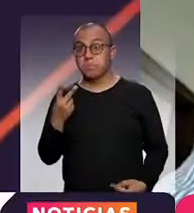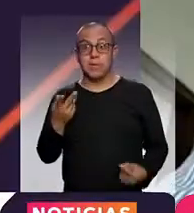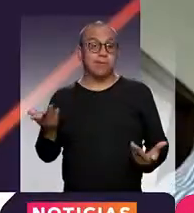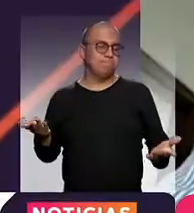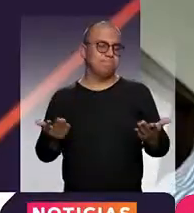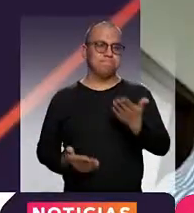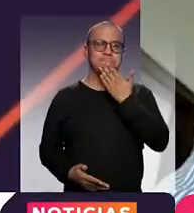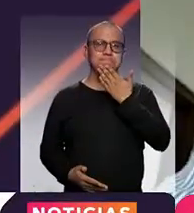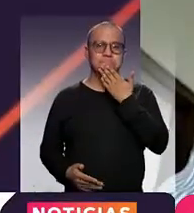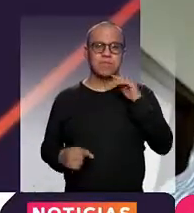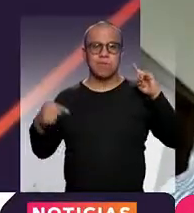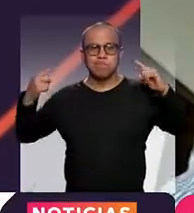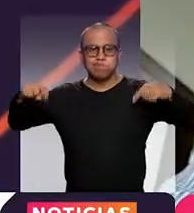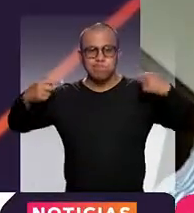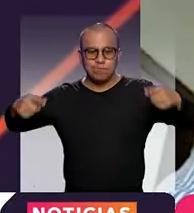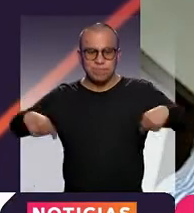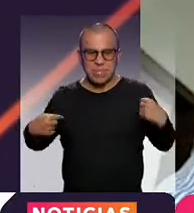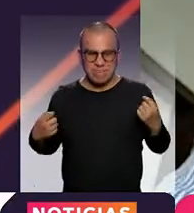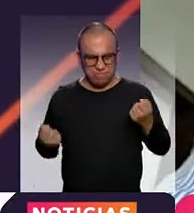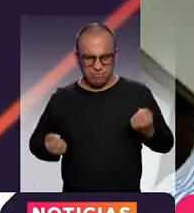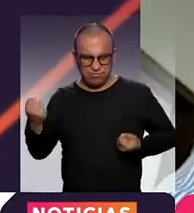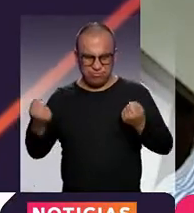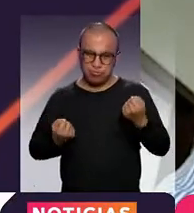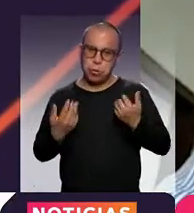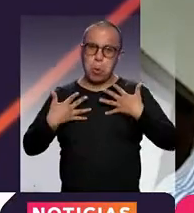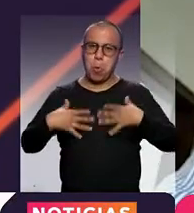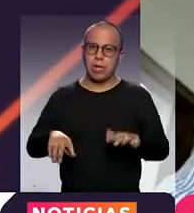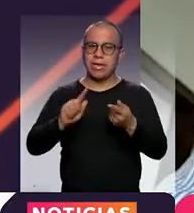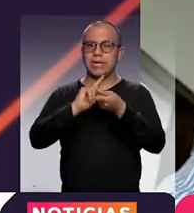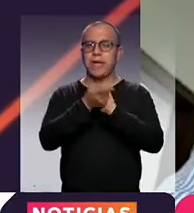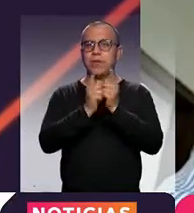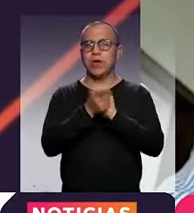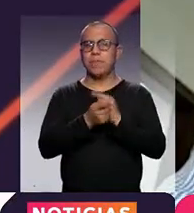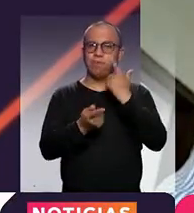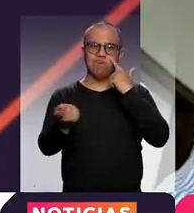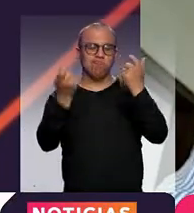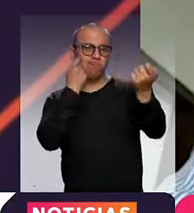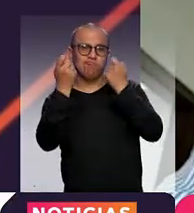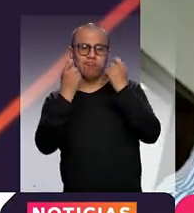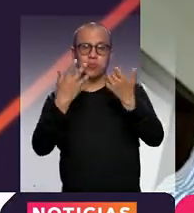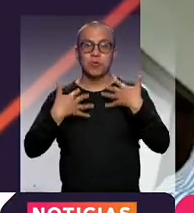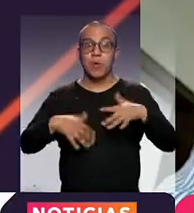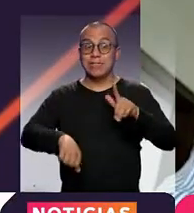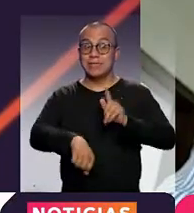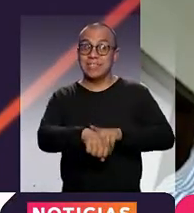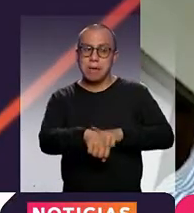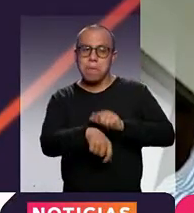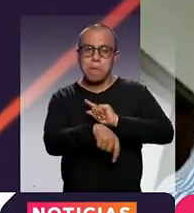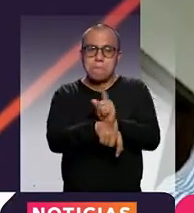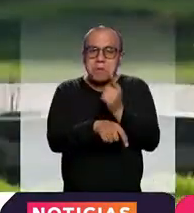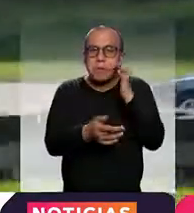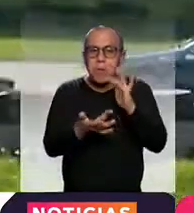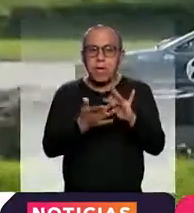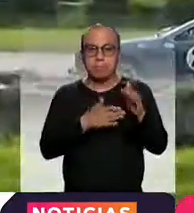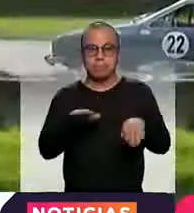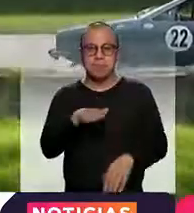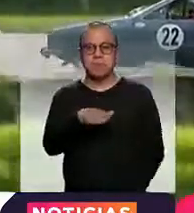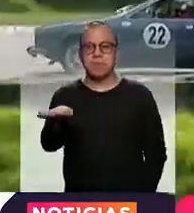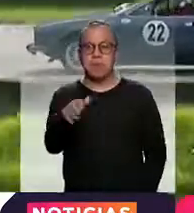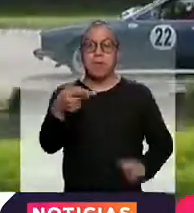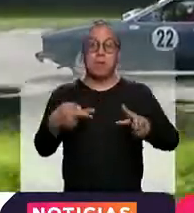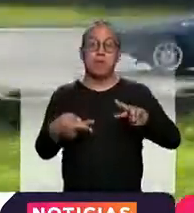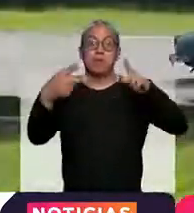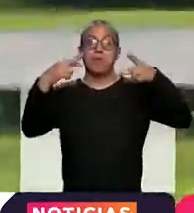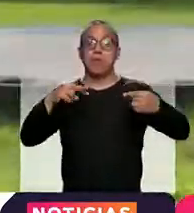bueno, suficientes llantas y rines para cualquier cambio de estrategia en cualquier minuto de la carrera. A diferencia de